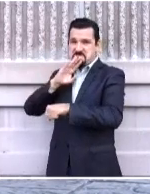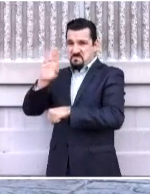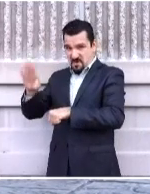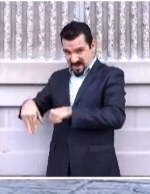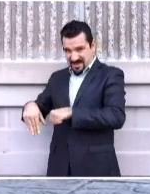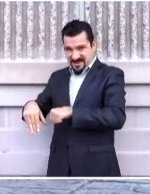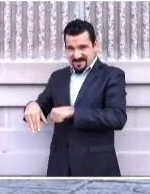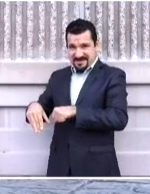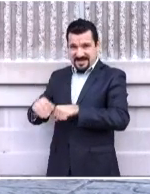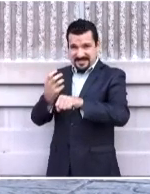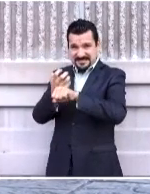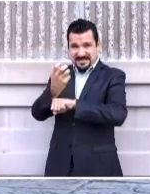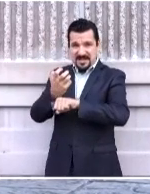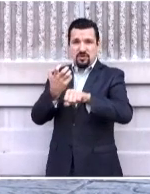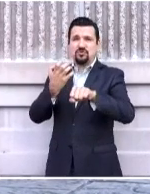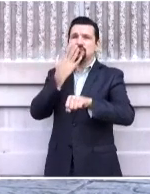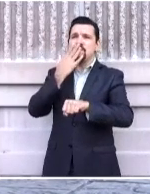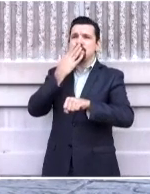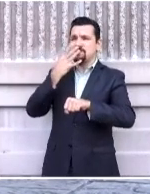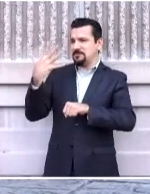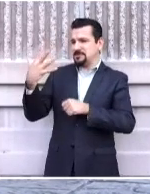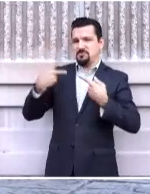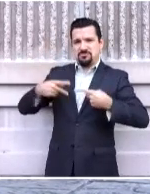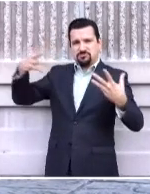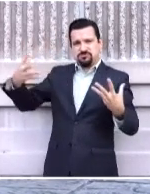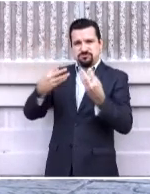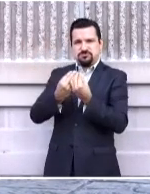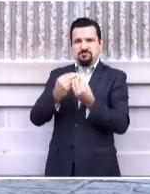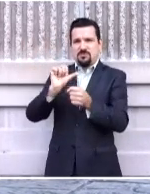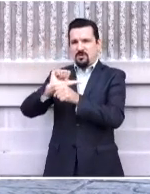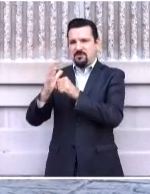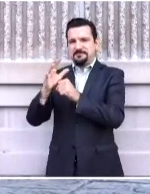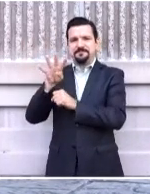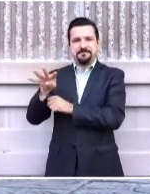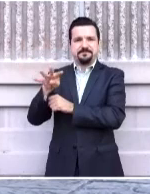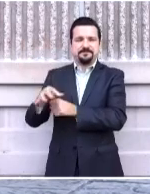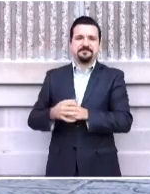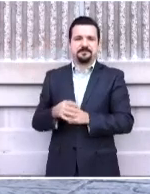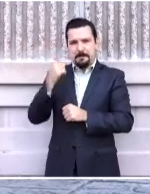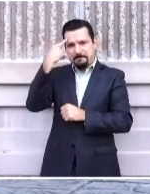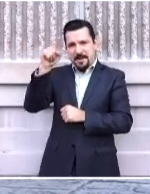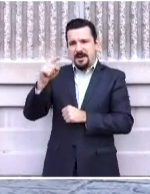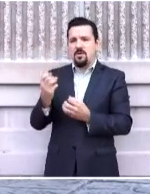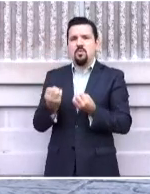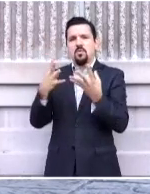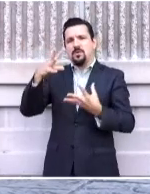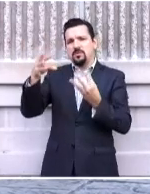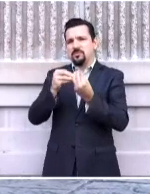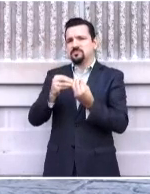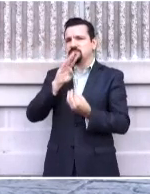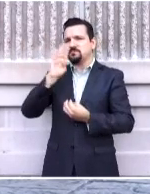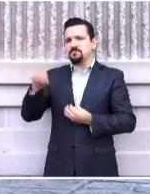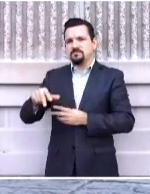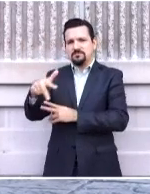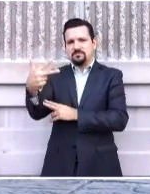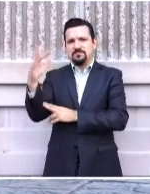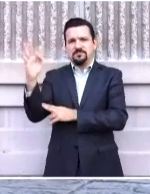Sonora se acumulan 5 fallecimientos por COVID-19 para una letalidad de